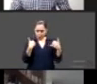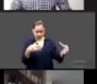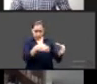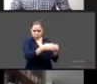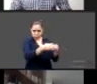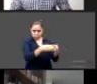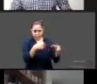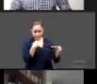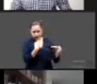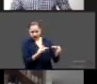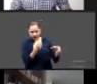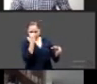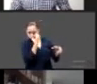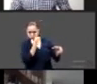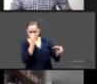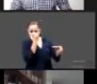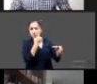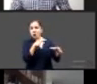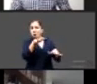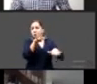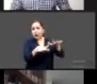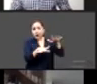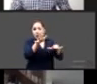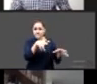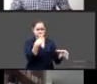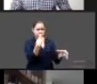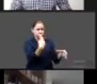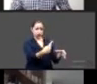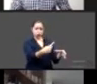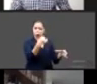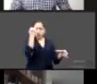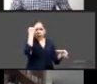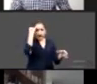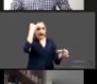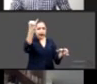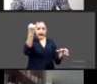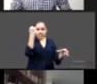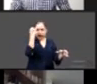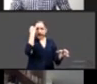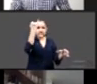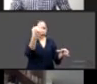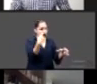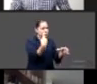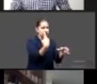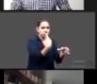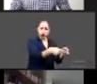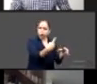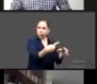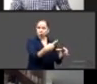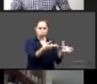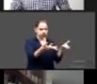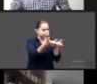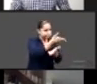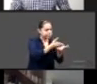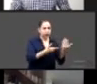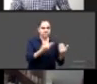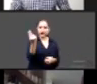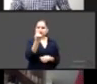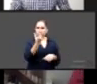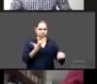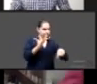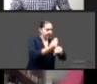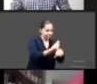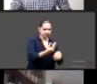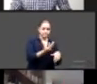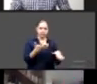ideas muy interesantes, podemos tomar su espíritu de rebeldía, de abstención, de anarquismo ante las reglas, pero también